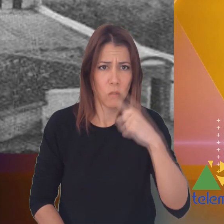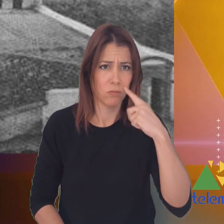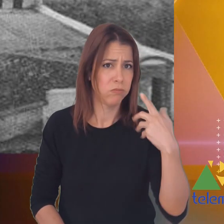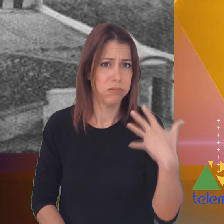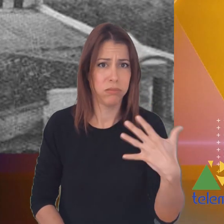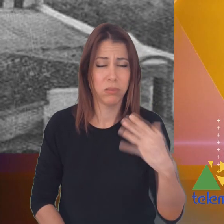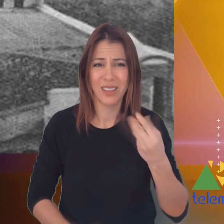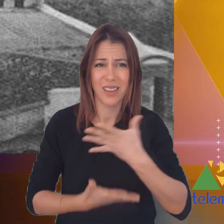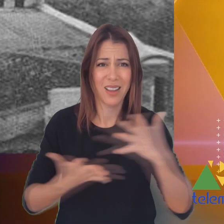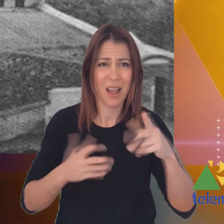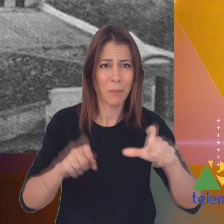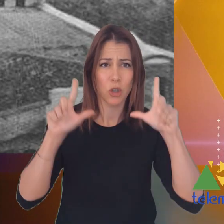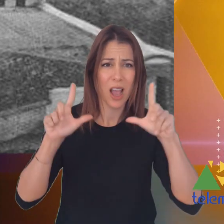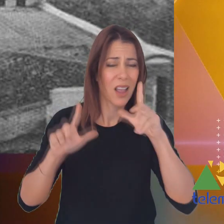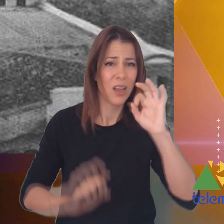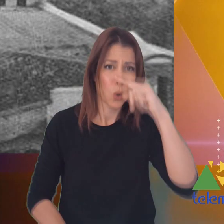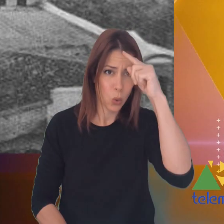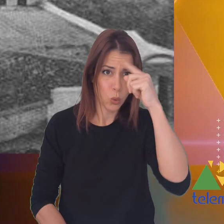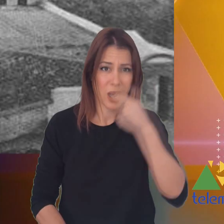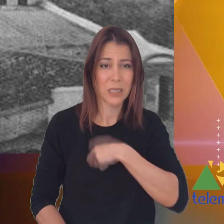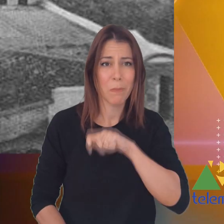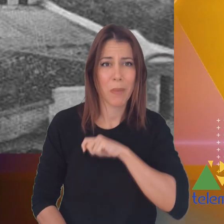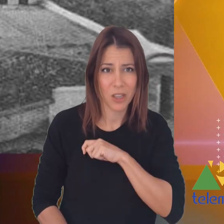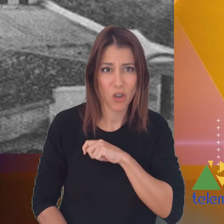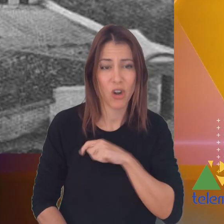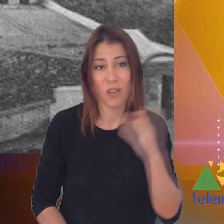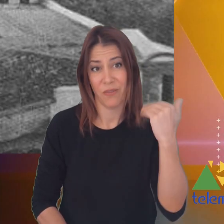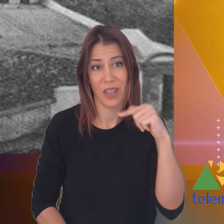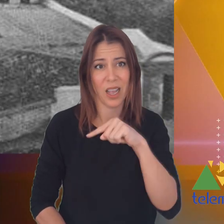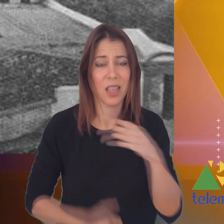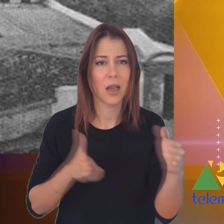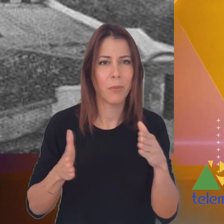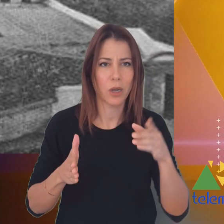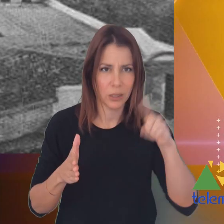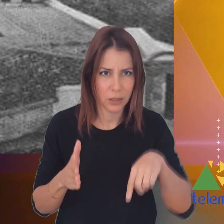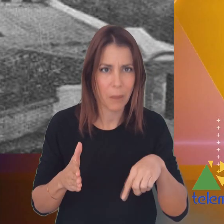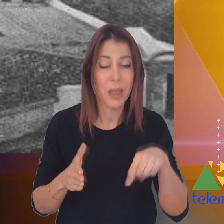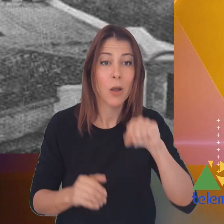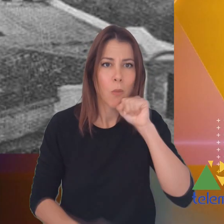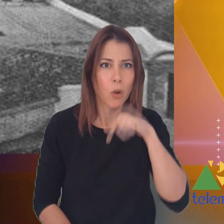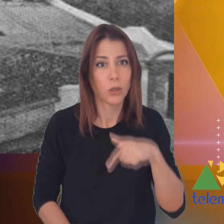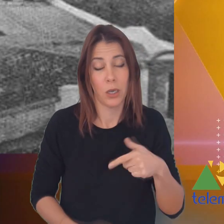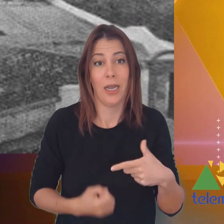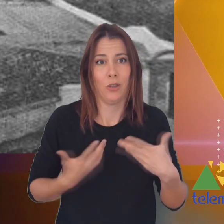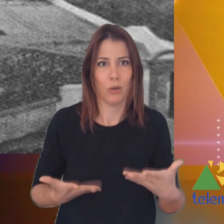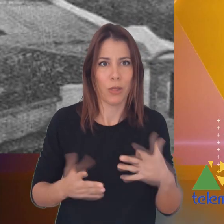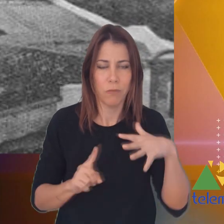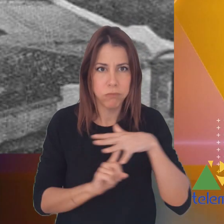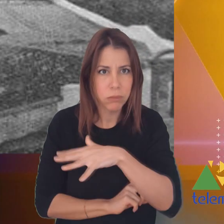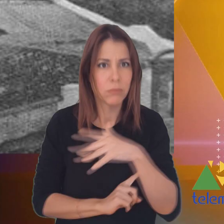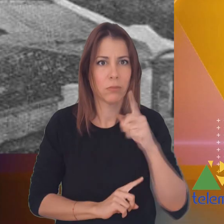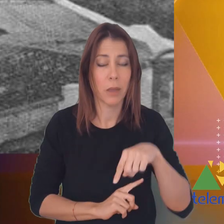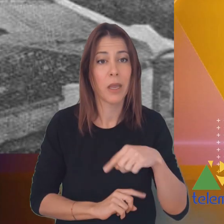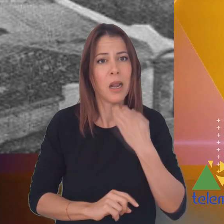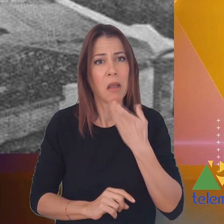uno de los grandes personajes de la cultura española de aquella época, y por supuesto en Motril pues bueno, tuvimos que esperar